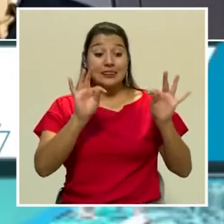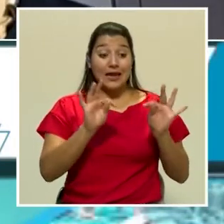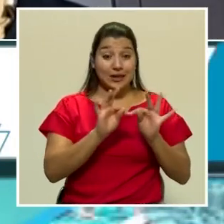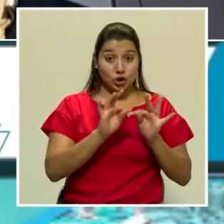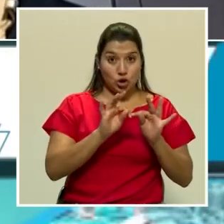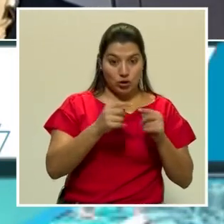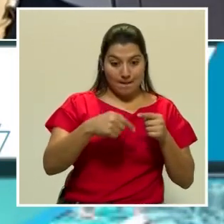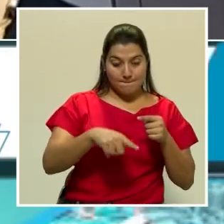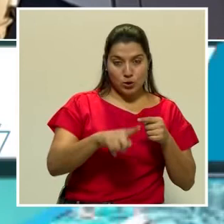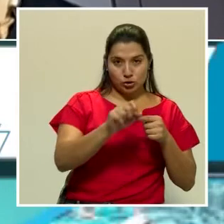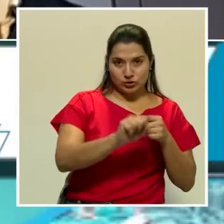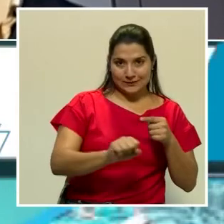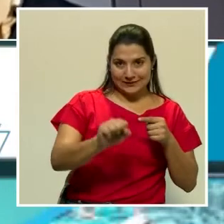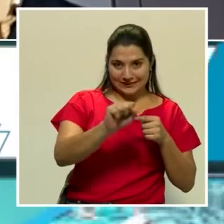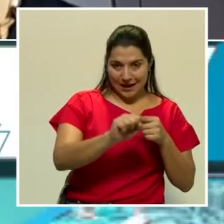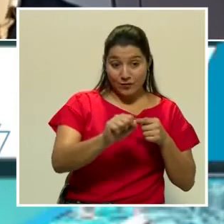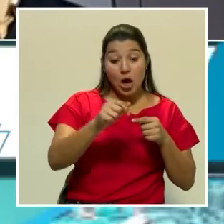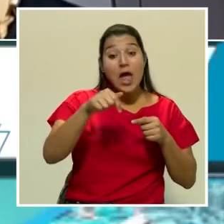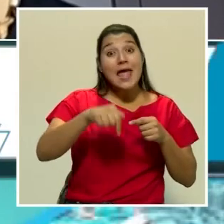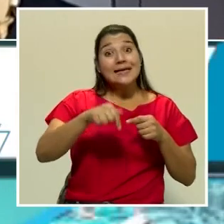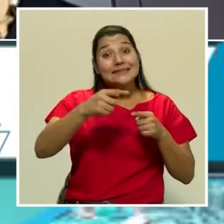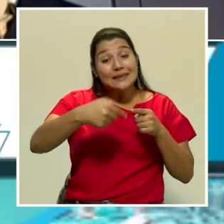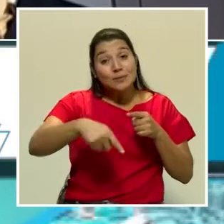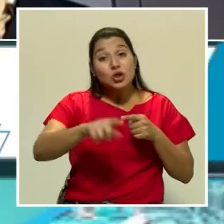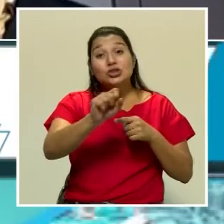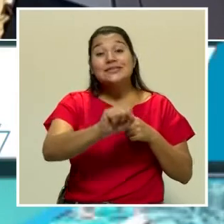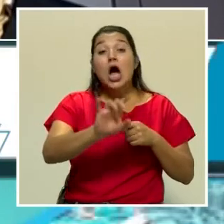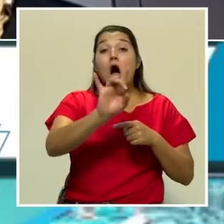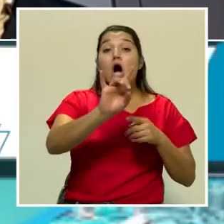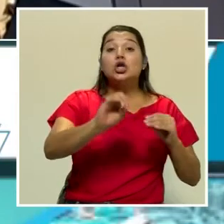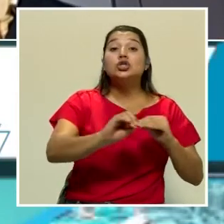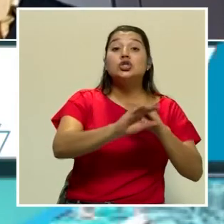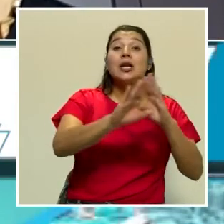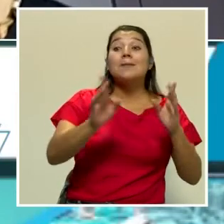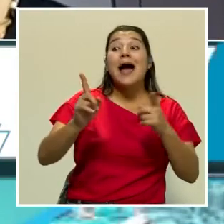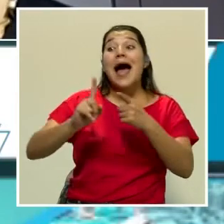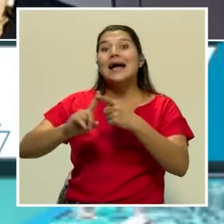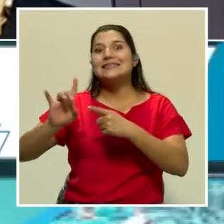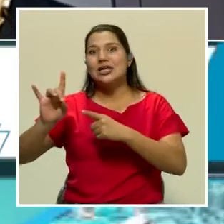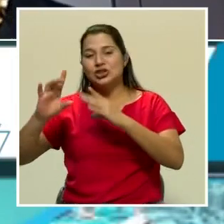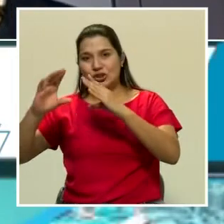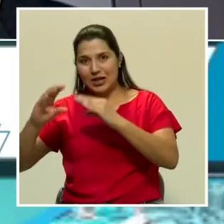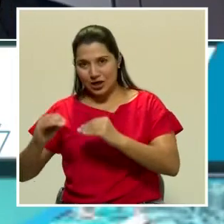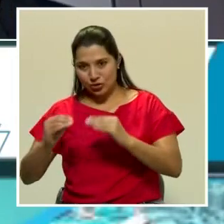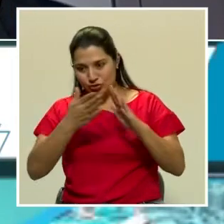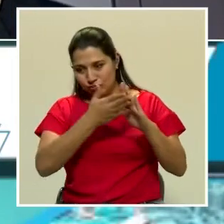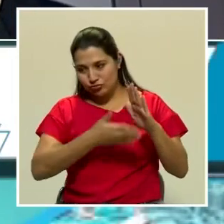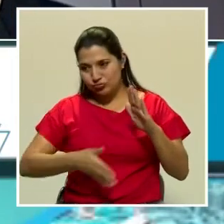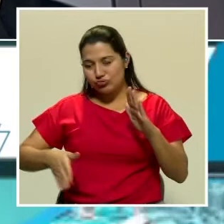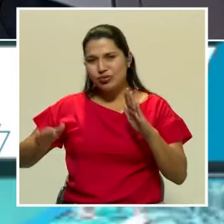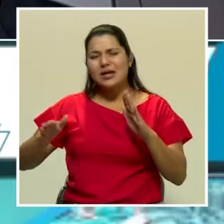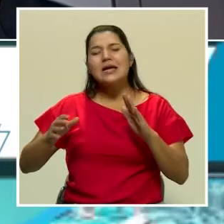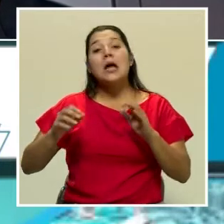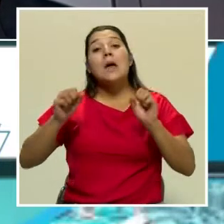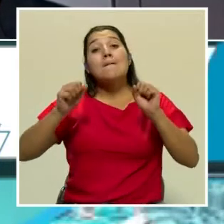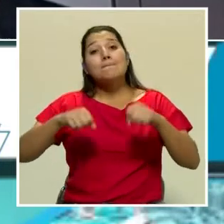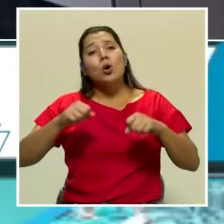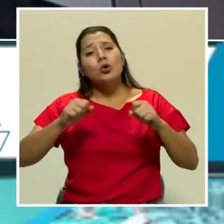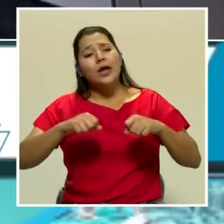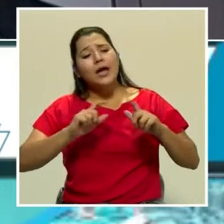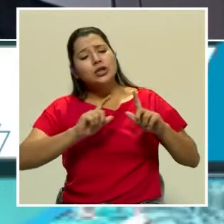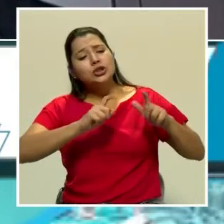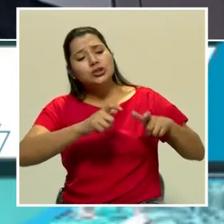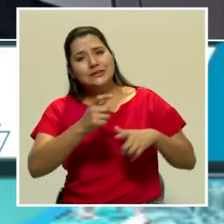sábado, volvemos a decirlo, este sábado de 8 de la mañana a 8 de la noche, donar una Teletón por los artistas, por